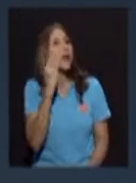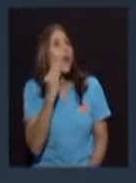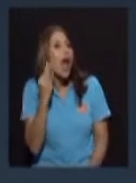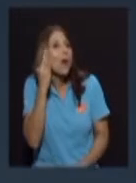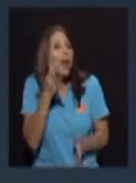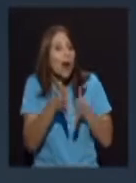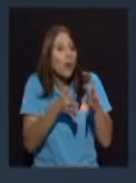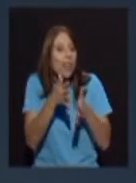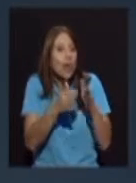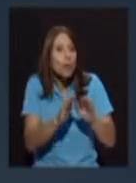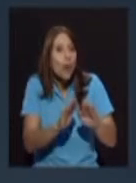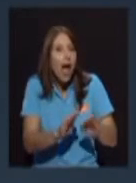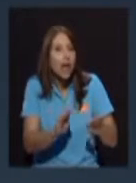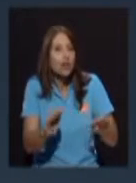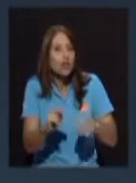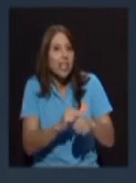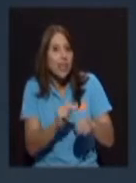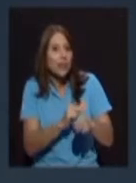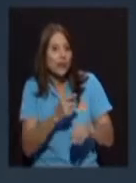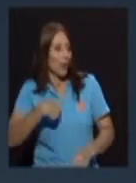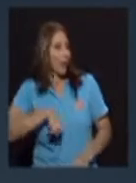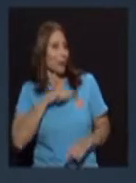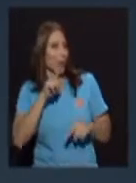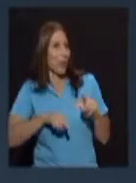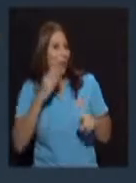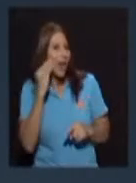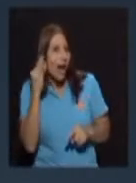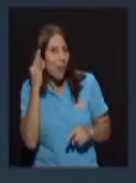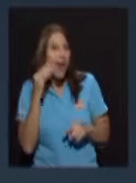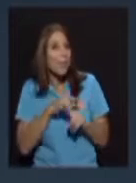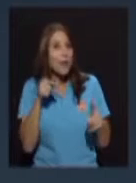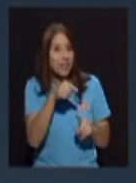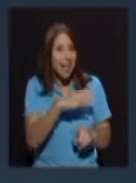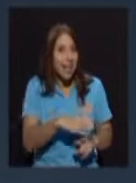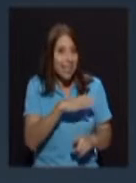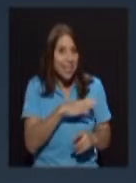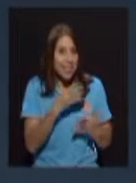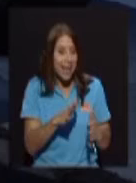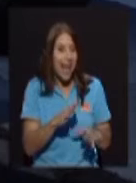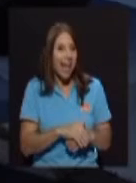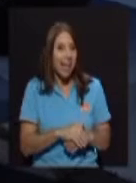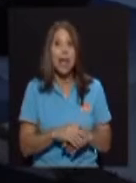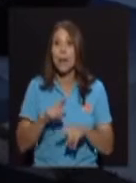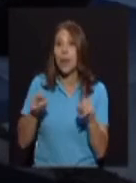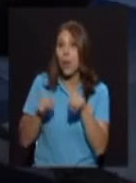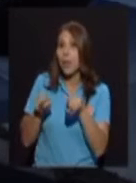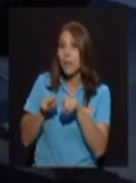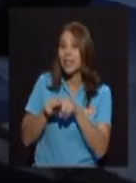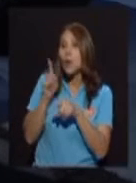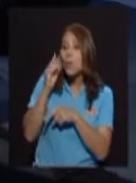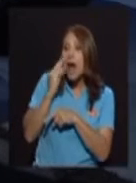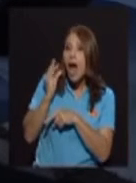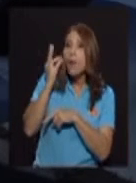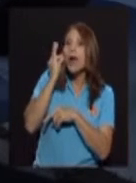ninguno de nosotros puede ser abuela, creo, pero me parece que esa es como la característica típica. La abuela cuidando a los nietos